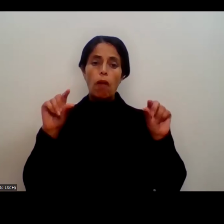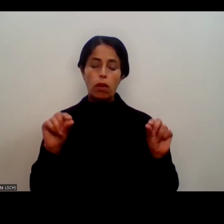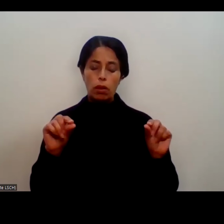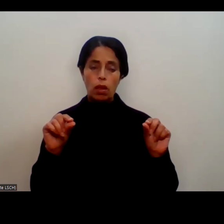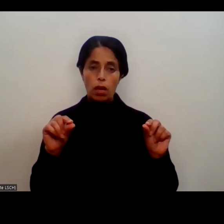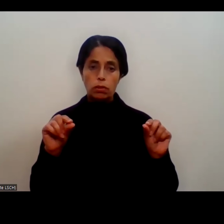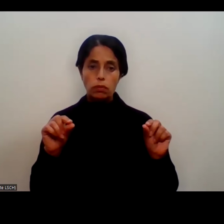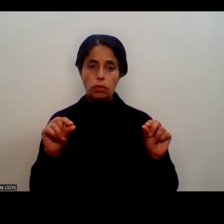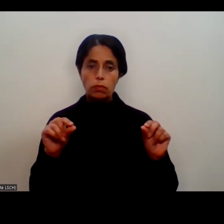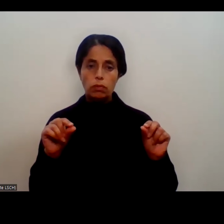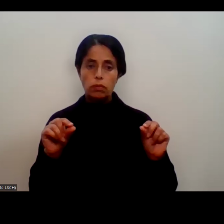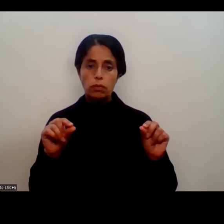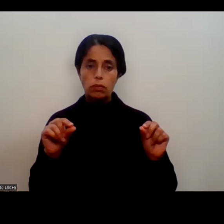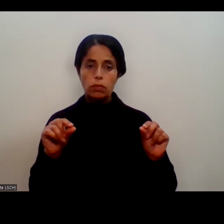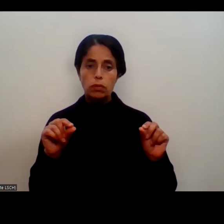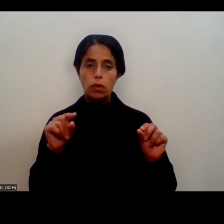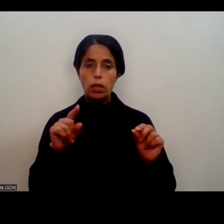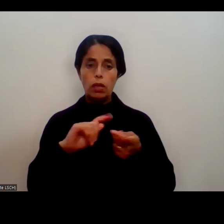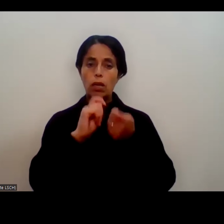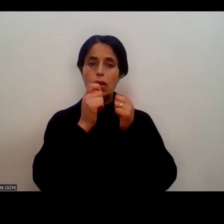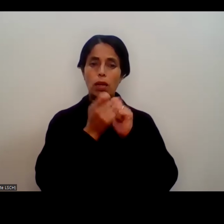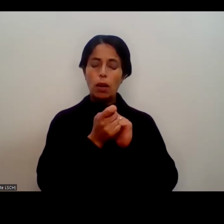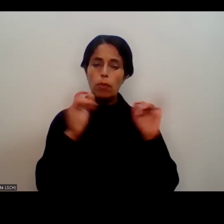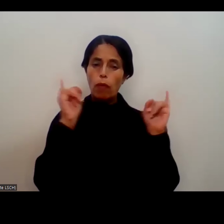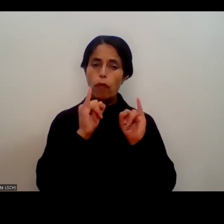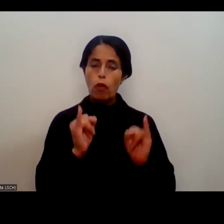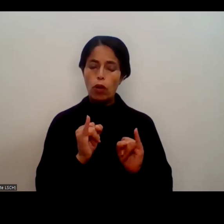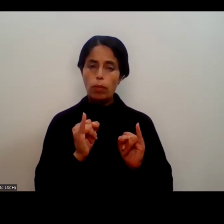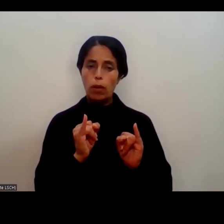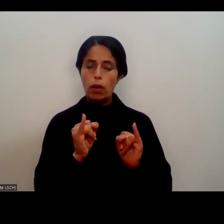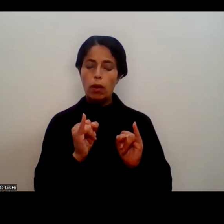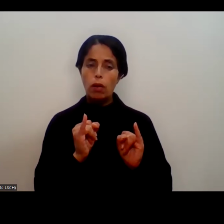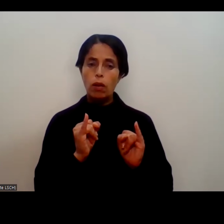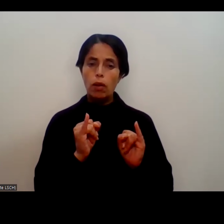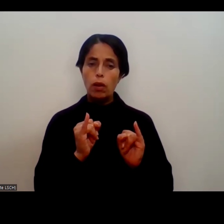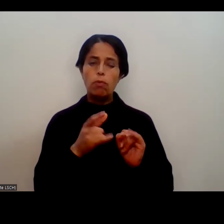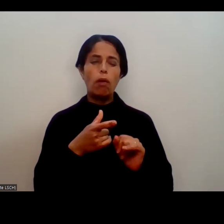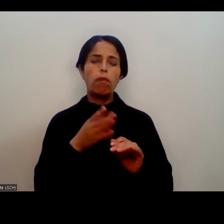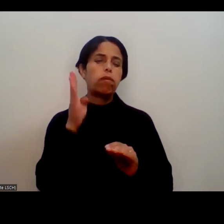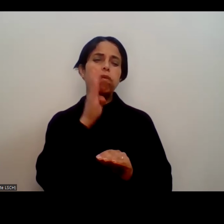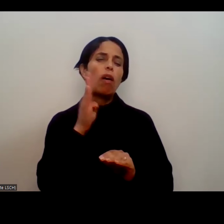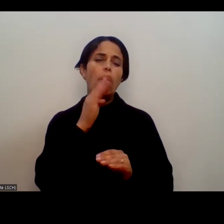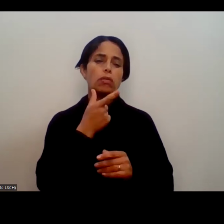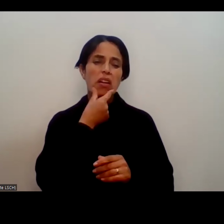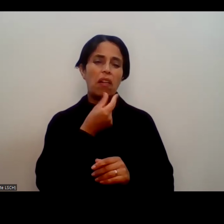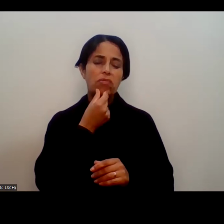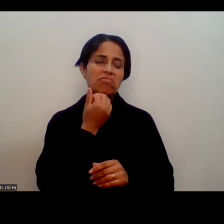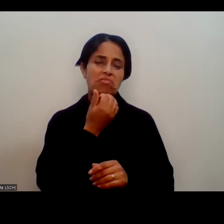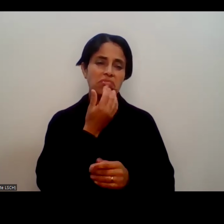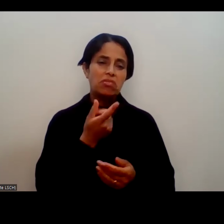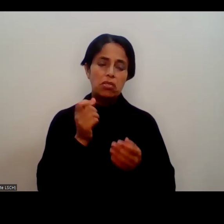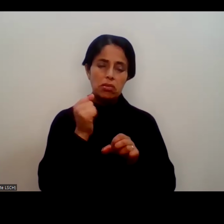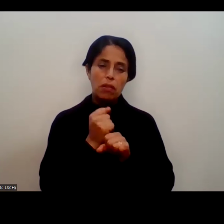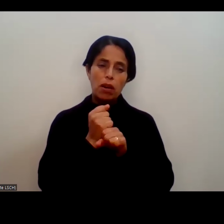que hay cambios en el estilo y se vuelven más simples los